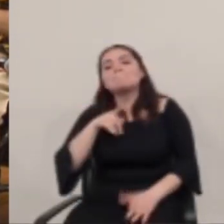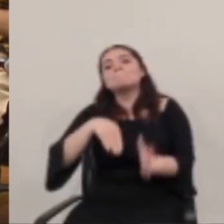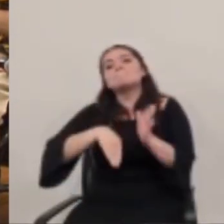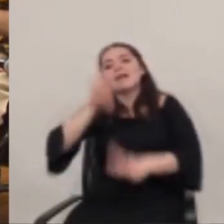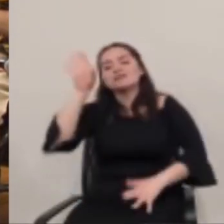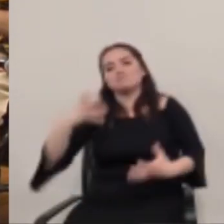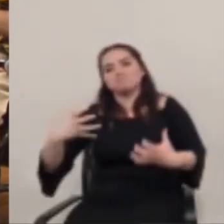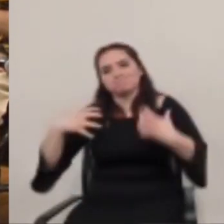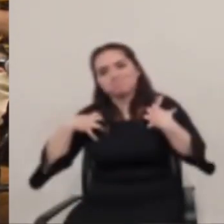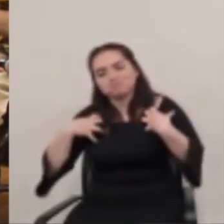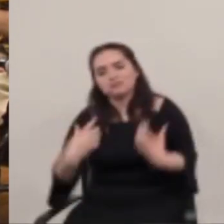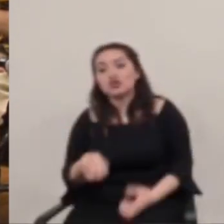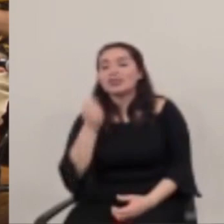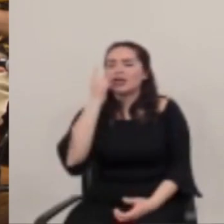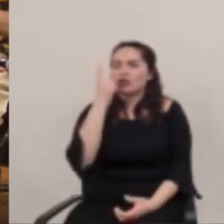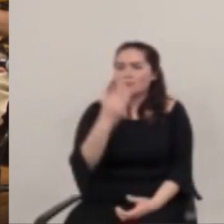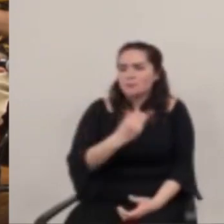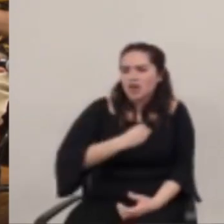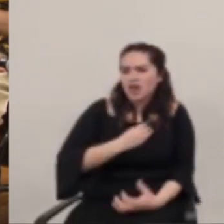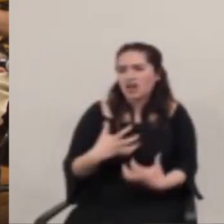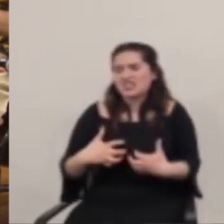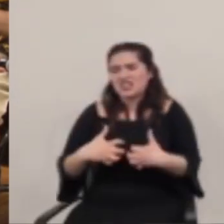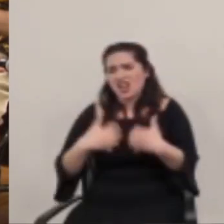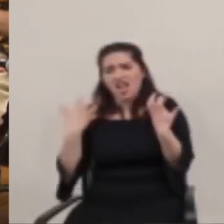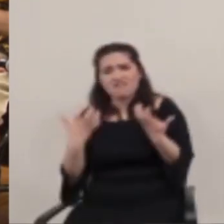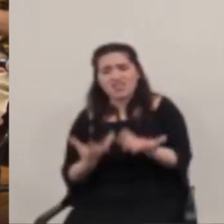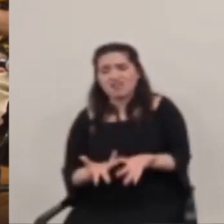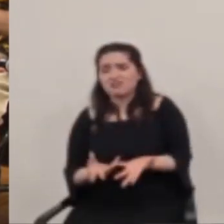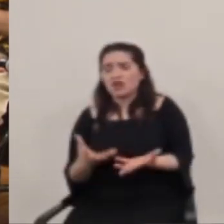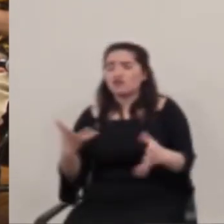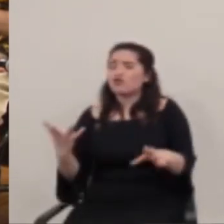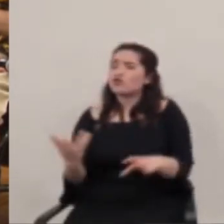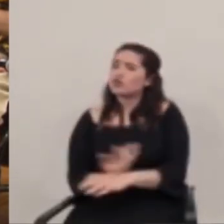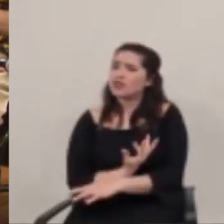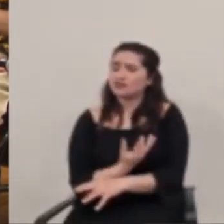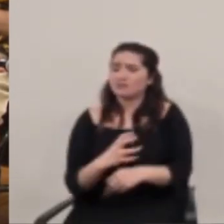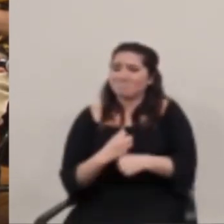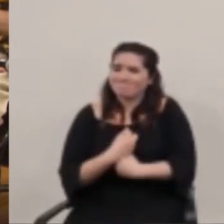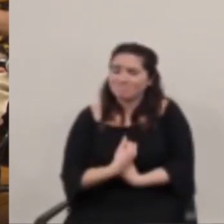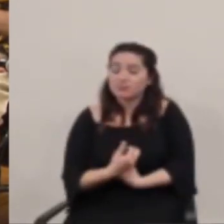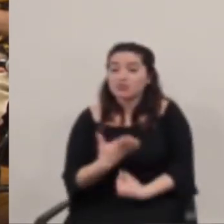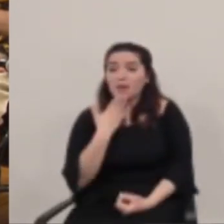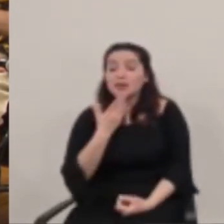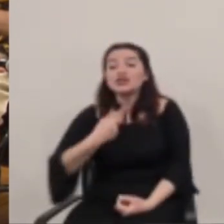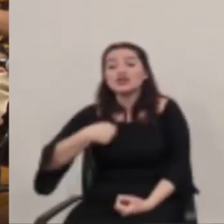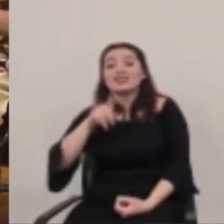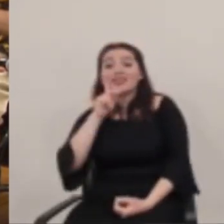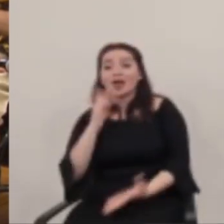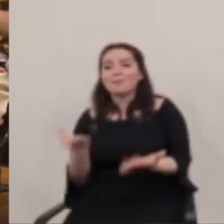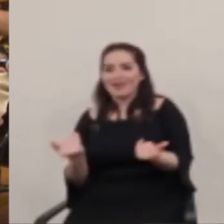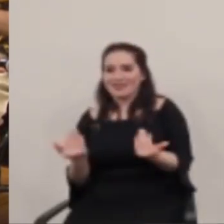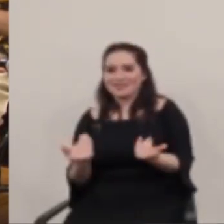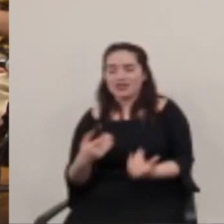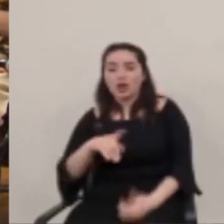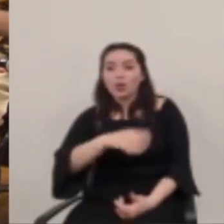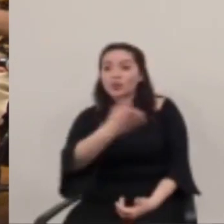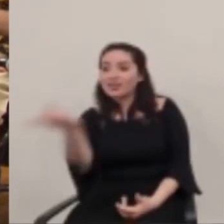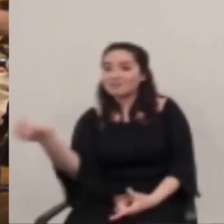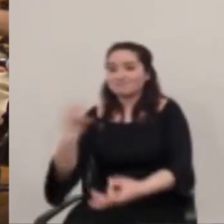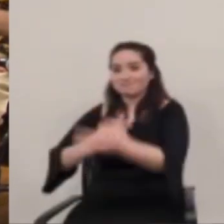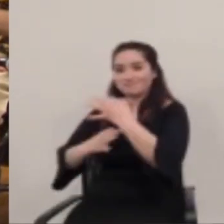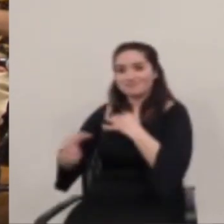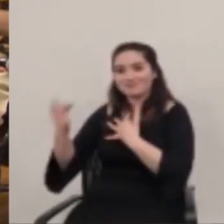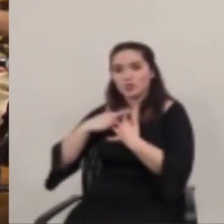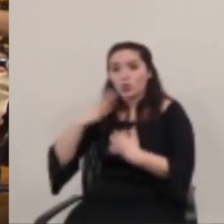Entiendo la rabia, entiendo la pena, entiendo la frustración. Pero también me da esperanza cuando los escucho a ustedes, me da esperanza cuando veo